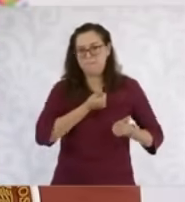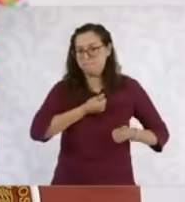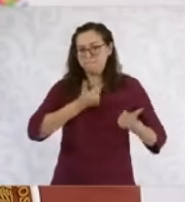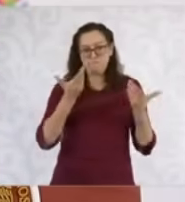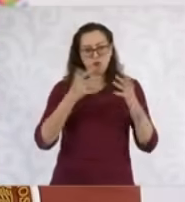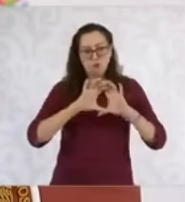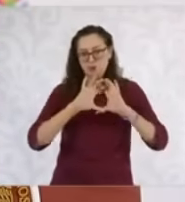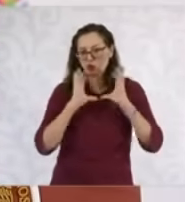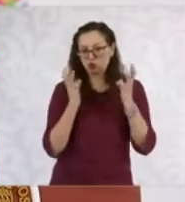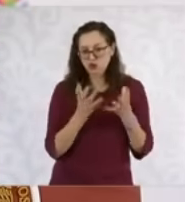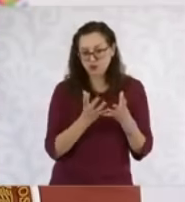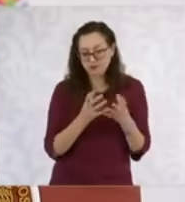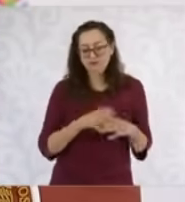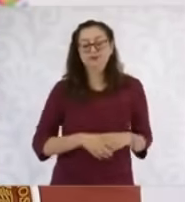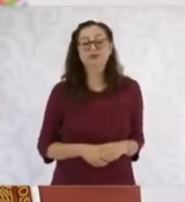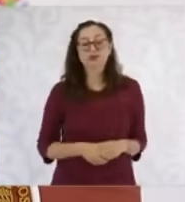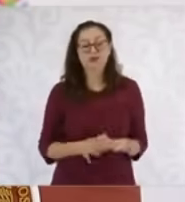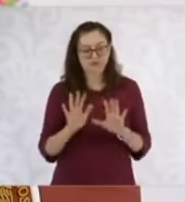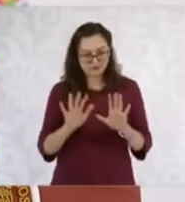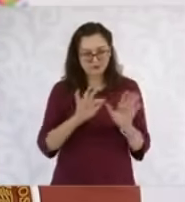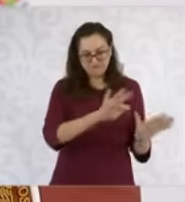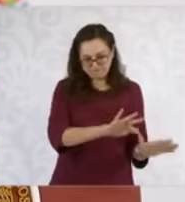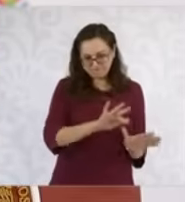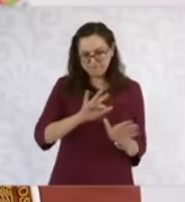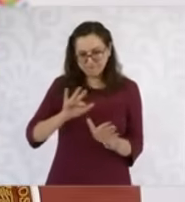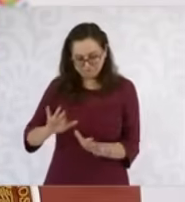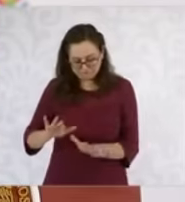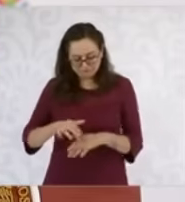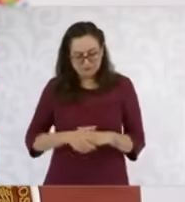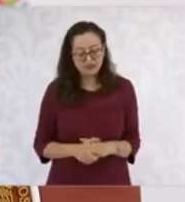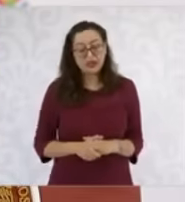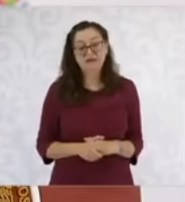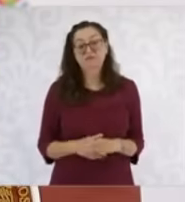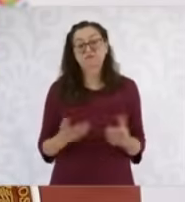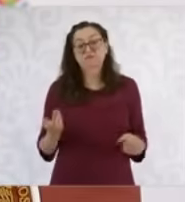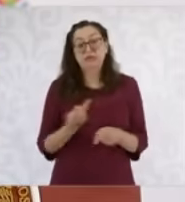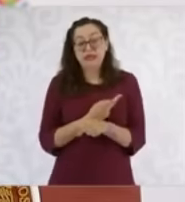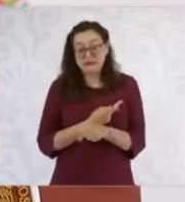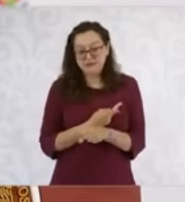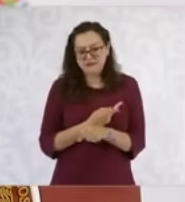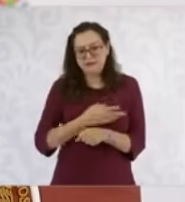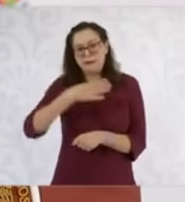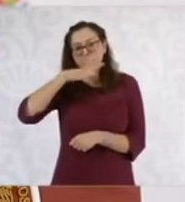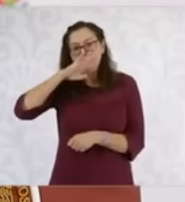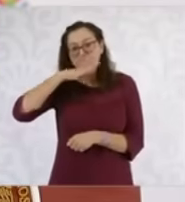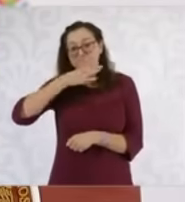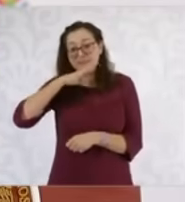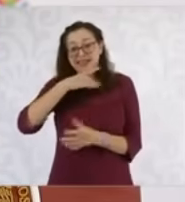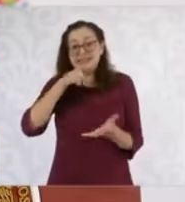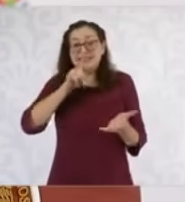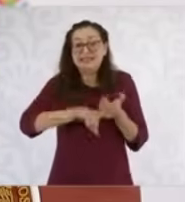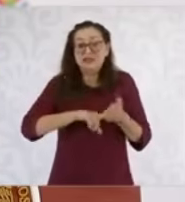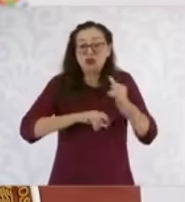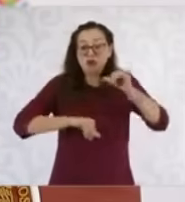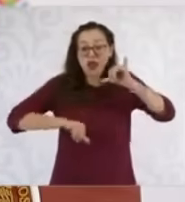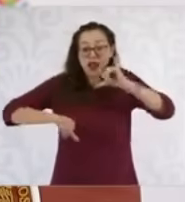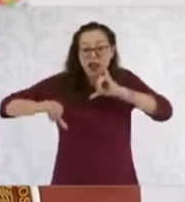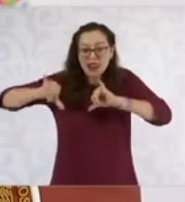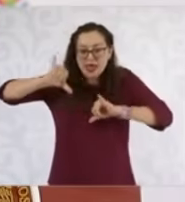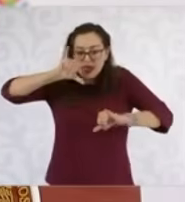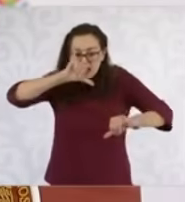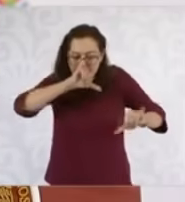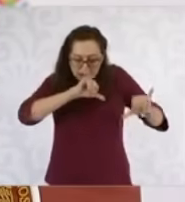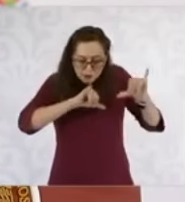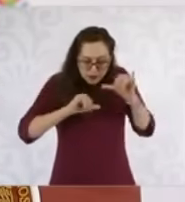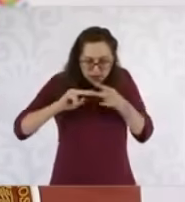Los organismos genéticamente modificados lo que hacen es que en laboratorios modifican los genes, supuestamente